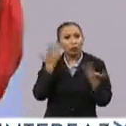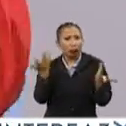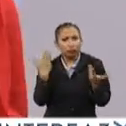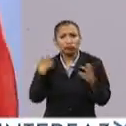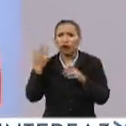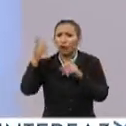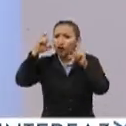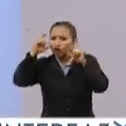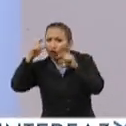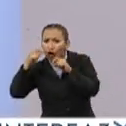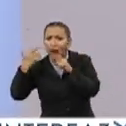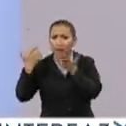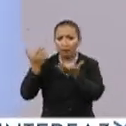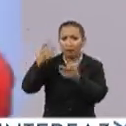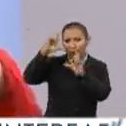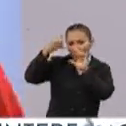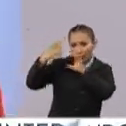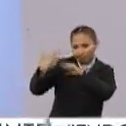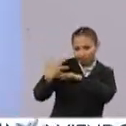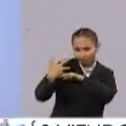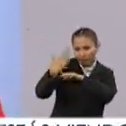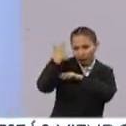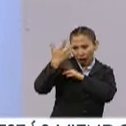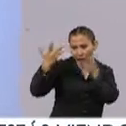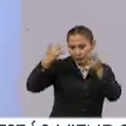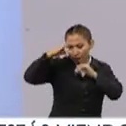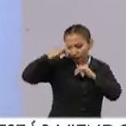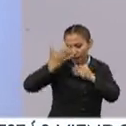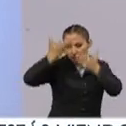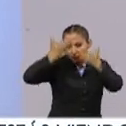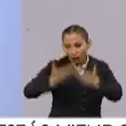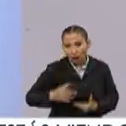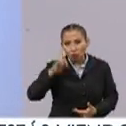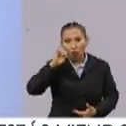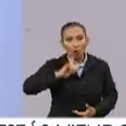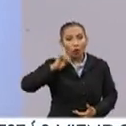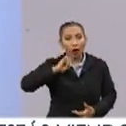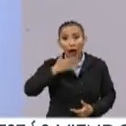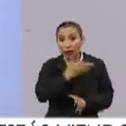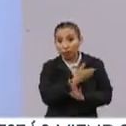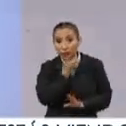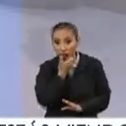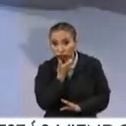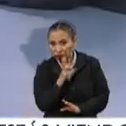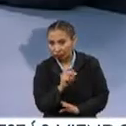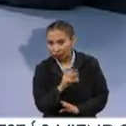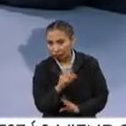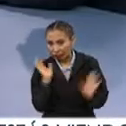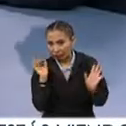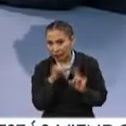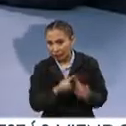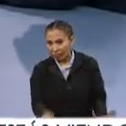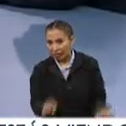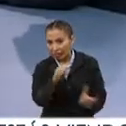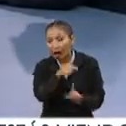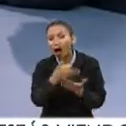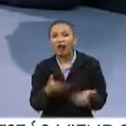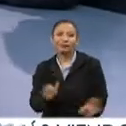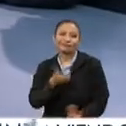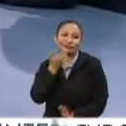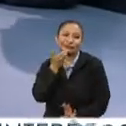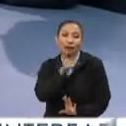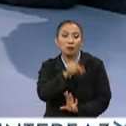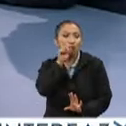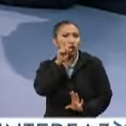el fotógrafo, con la cámara para construir una imagen de mujer que no era habitual en ese tiempo, ¿no? Sí, una mujer muy completa,